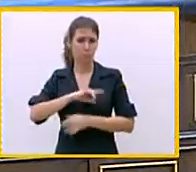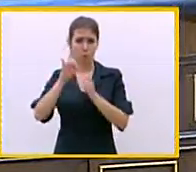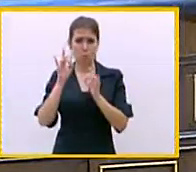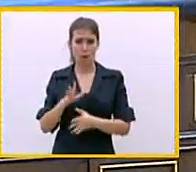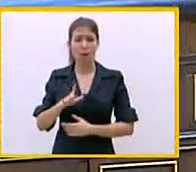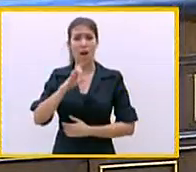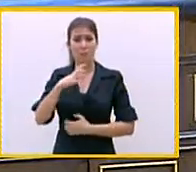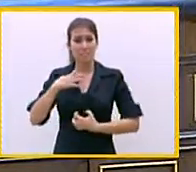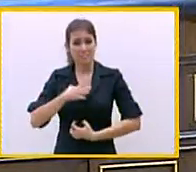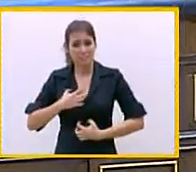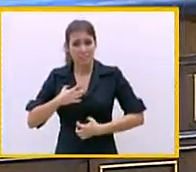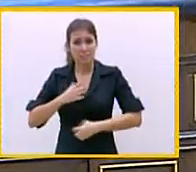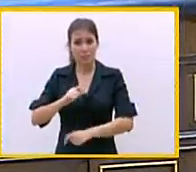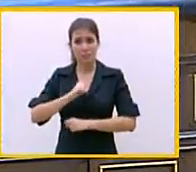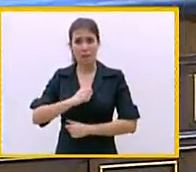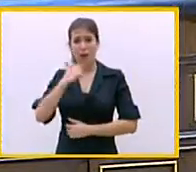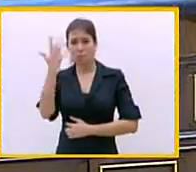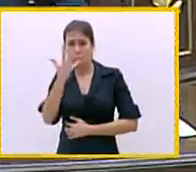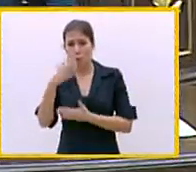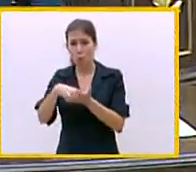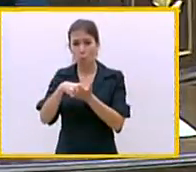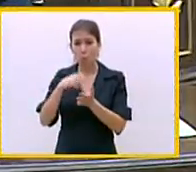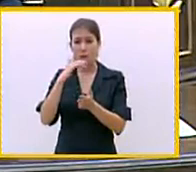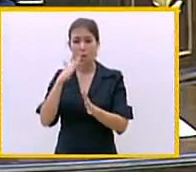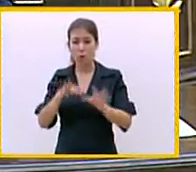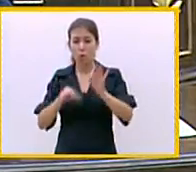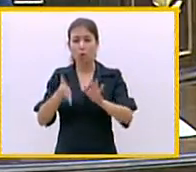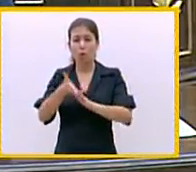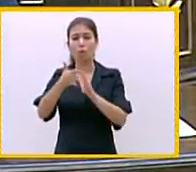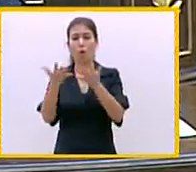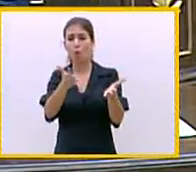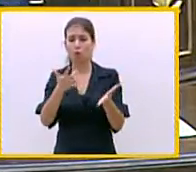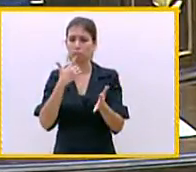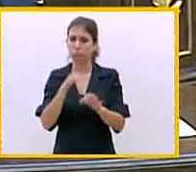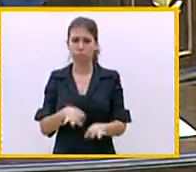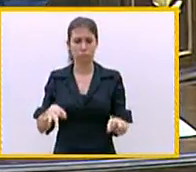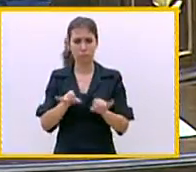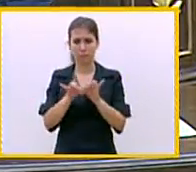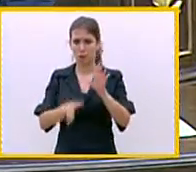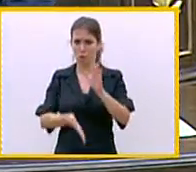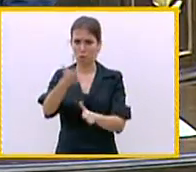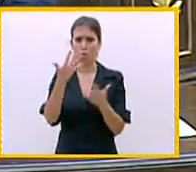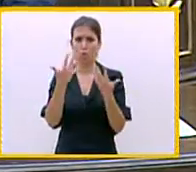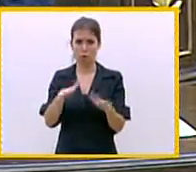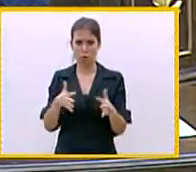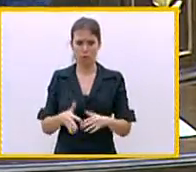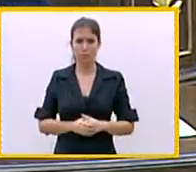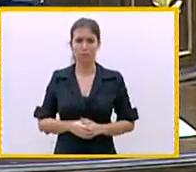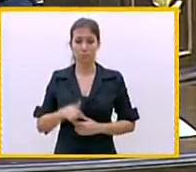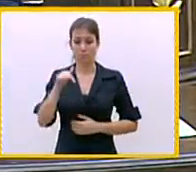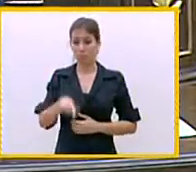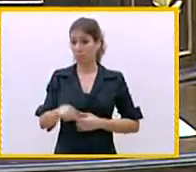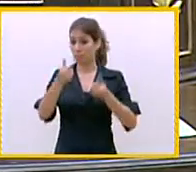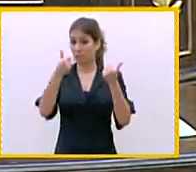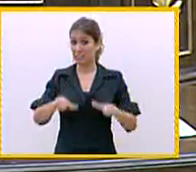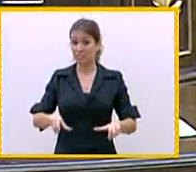llevado nunca a dudar del rumbo elegido, con todas las dificultades que ha comportado. La superación de esta crisis